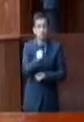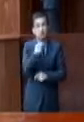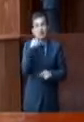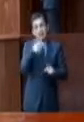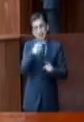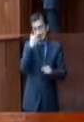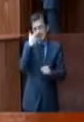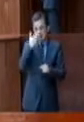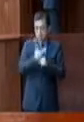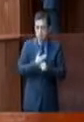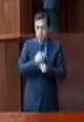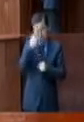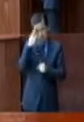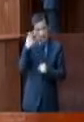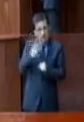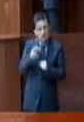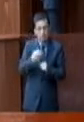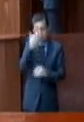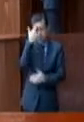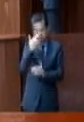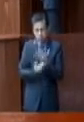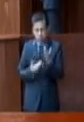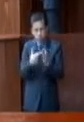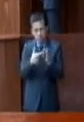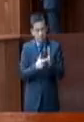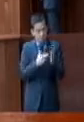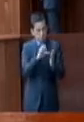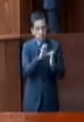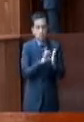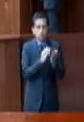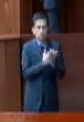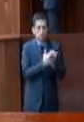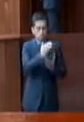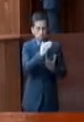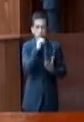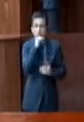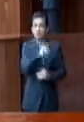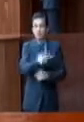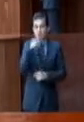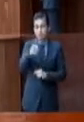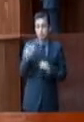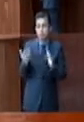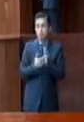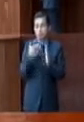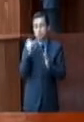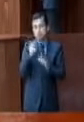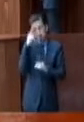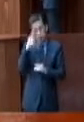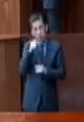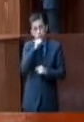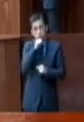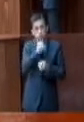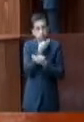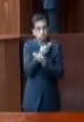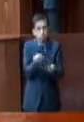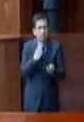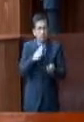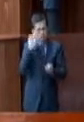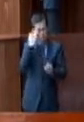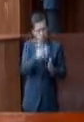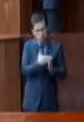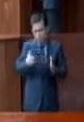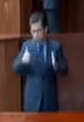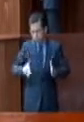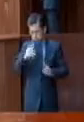de la contravención a la normativa constitucional y electoral que establece como infracción la difusión de propaganda electoral en tiempo prohibido pues